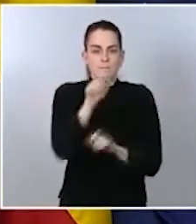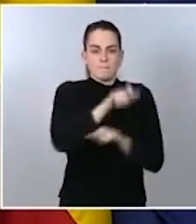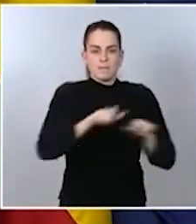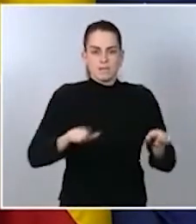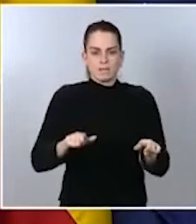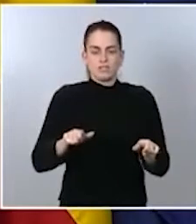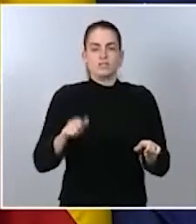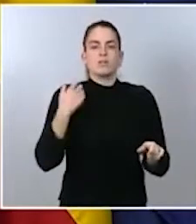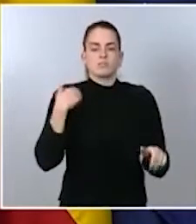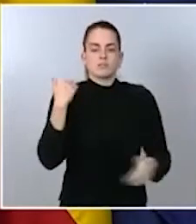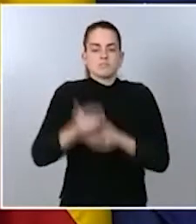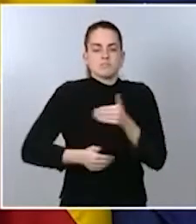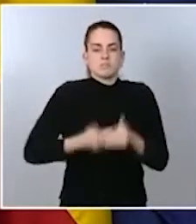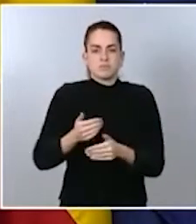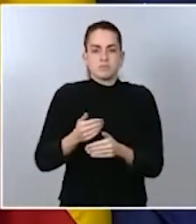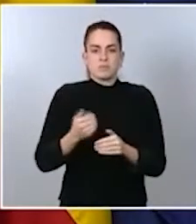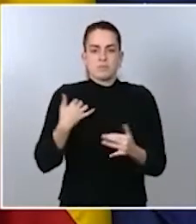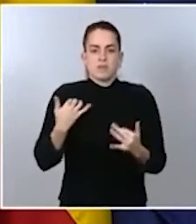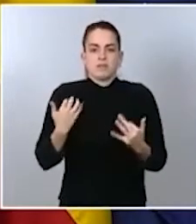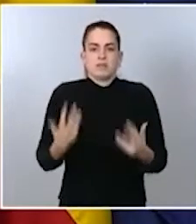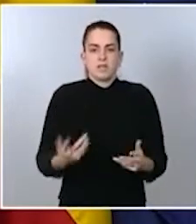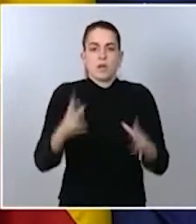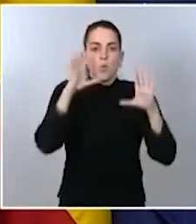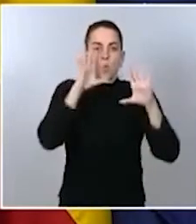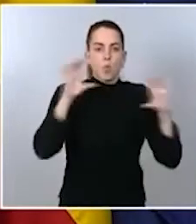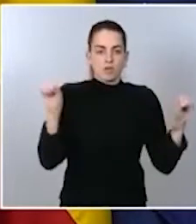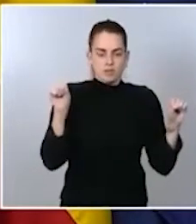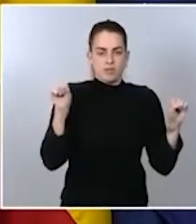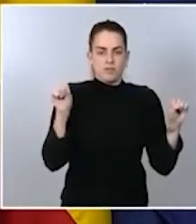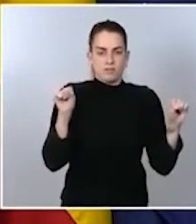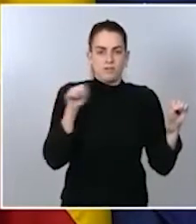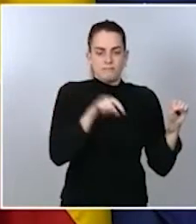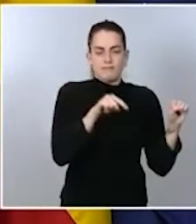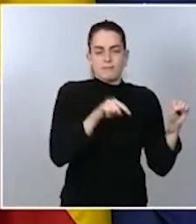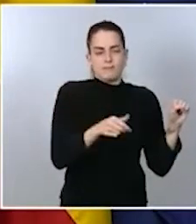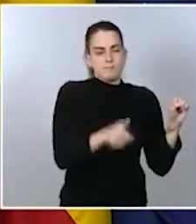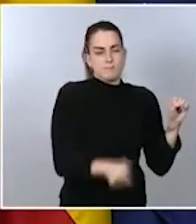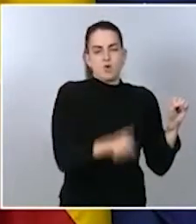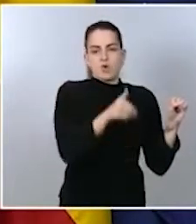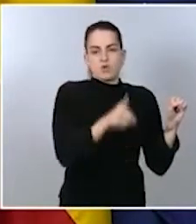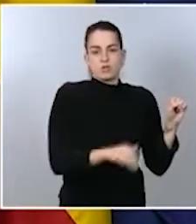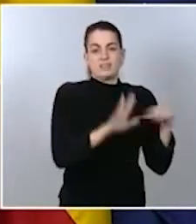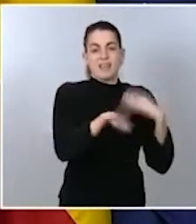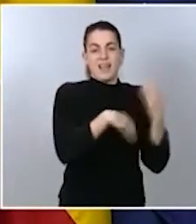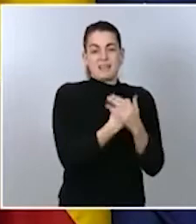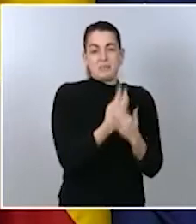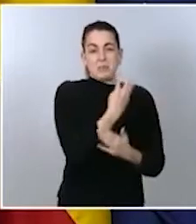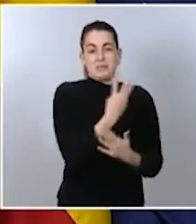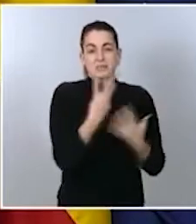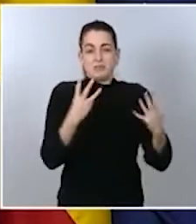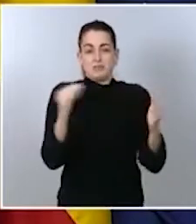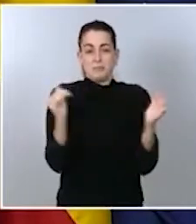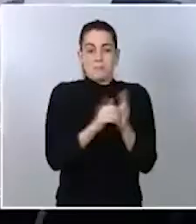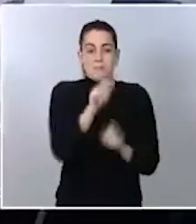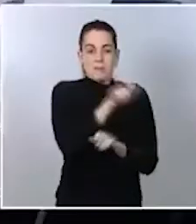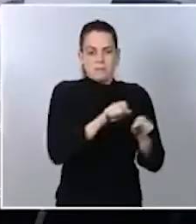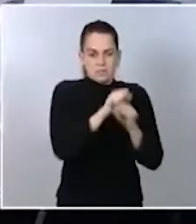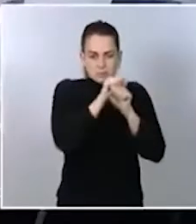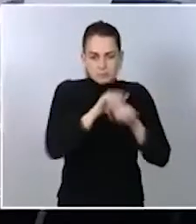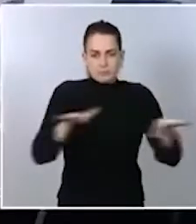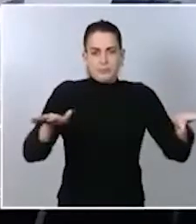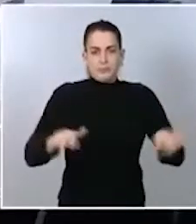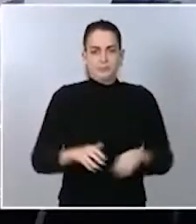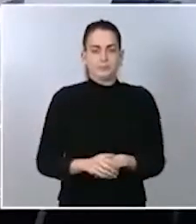principalmente de la guardia civil que en algunos momentos han llegado a ser de 48 mil que están trabajando sin